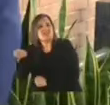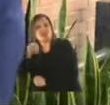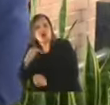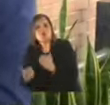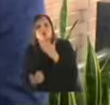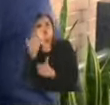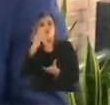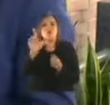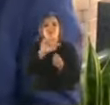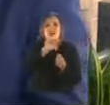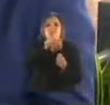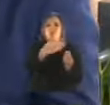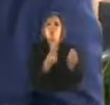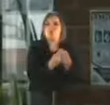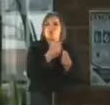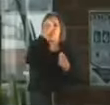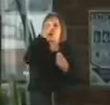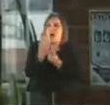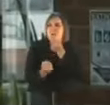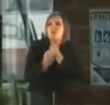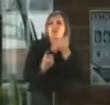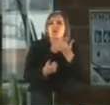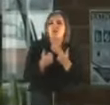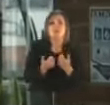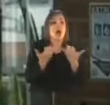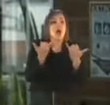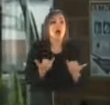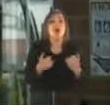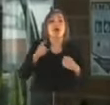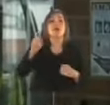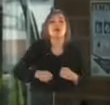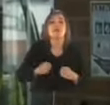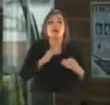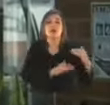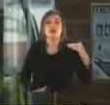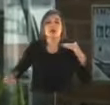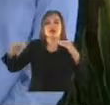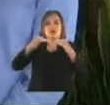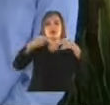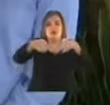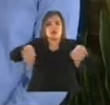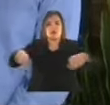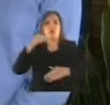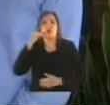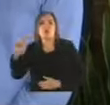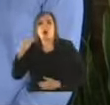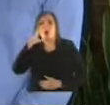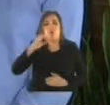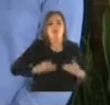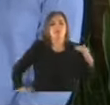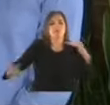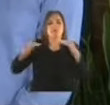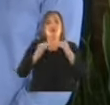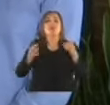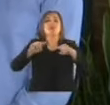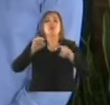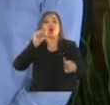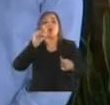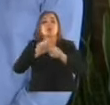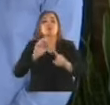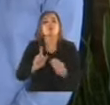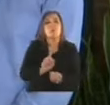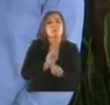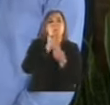el Nuevo Liberalismo para aportar? Trabajar, por ejemplo, en ese momento, por la equidad de género, por una nueva política de drogas, por